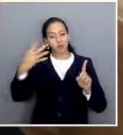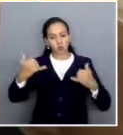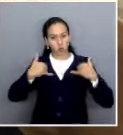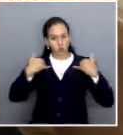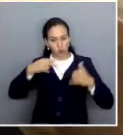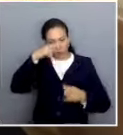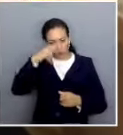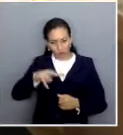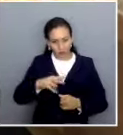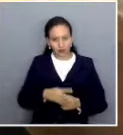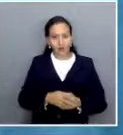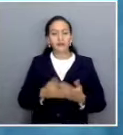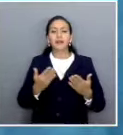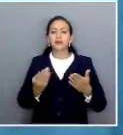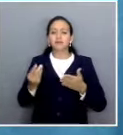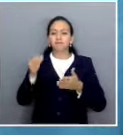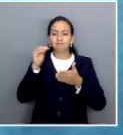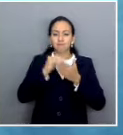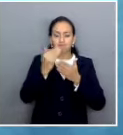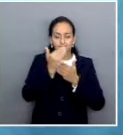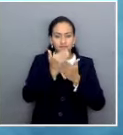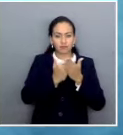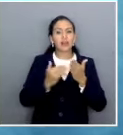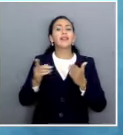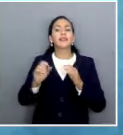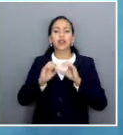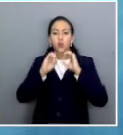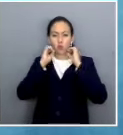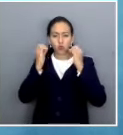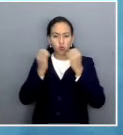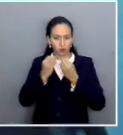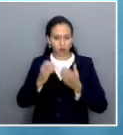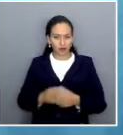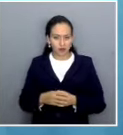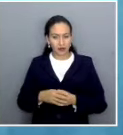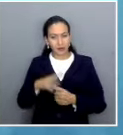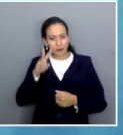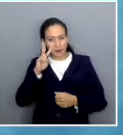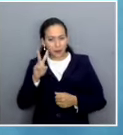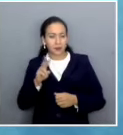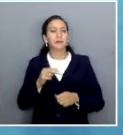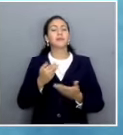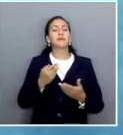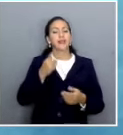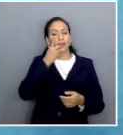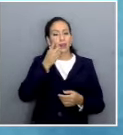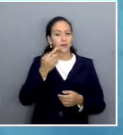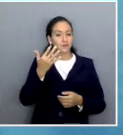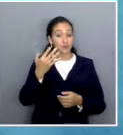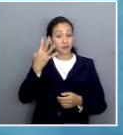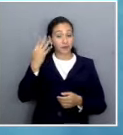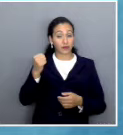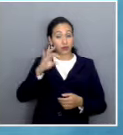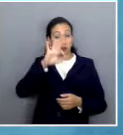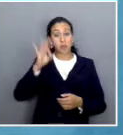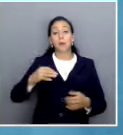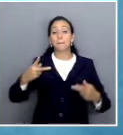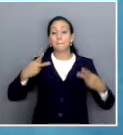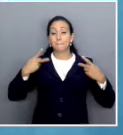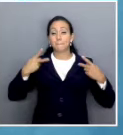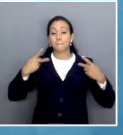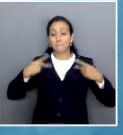elaborada por la organización The Trevor Project México. Añade que el 59% de las personas jóvenes no